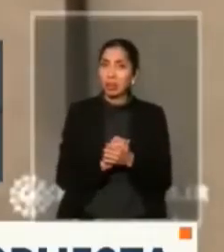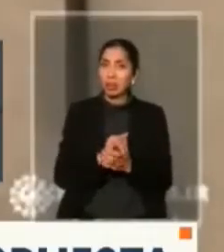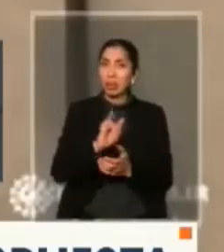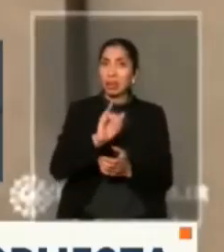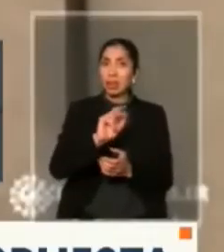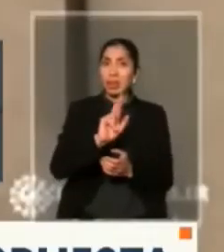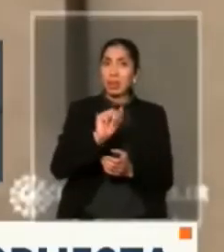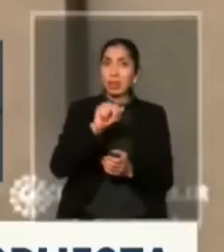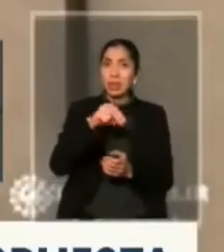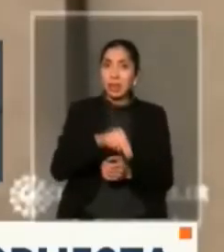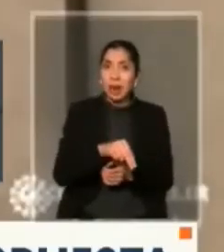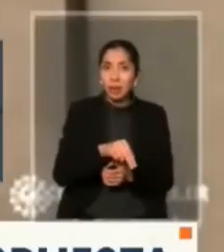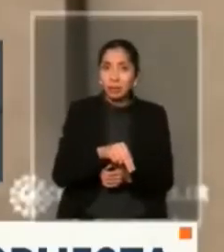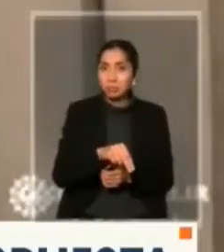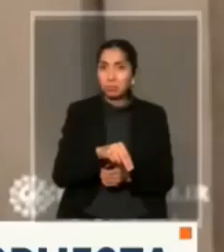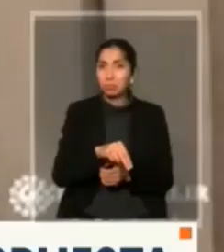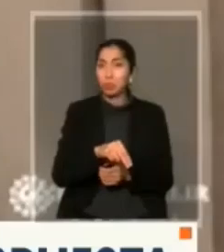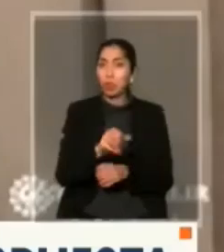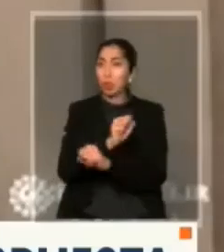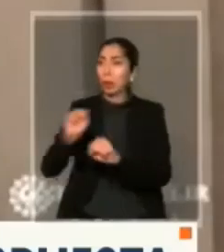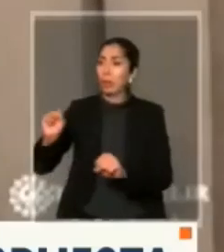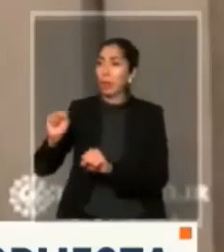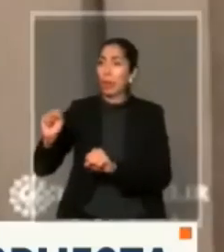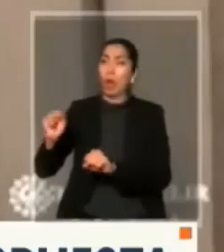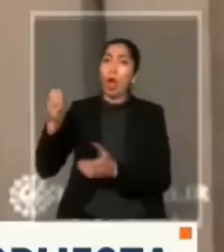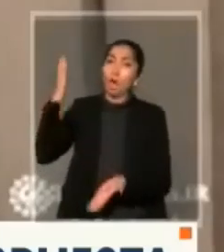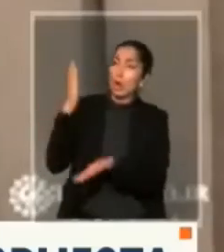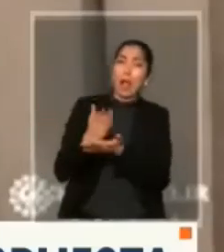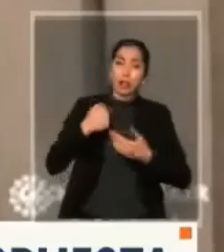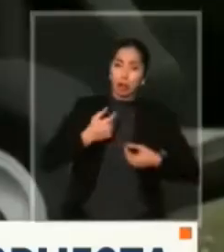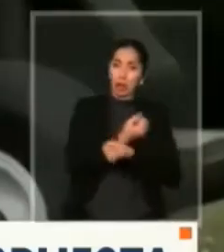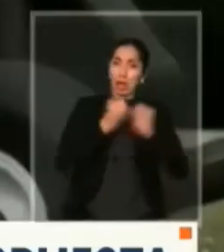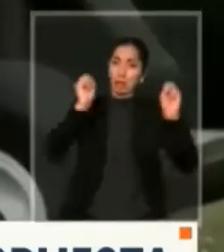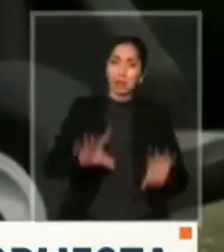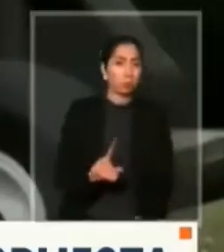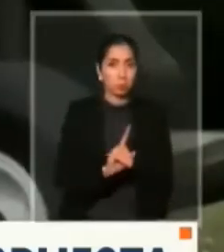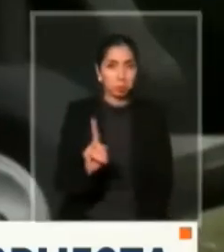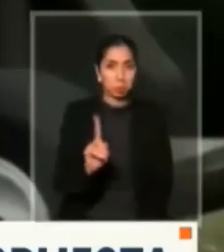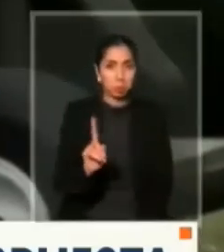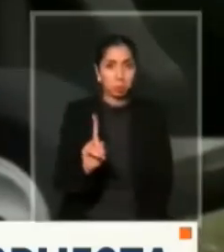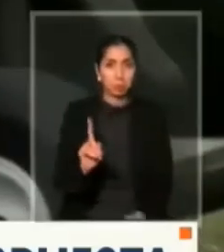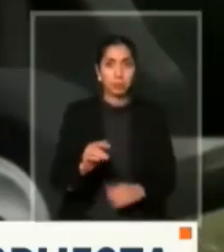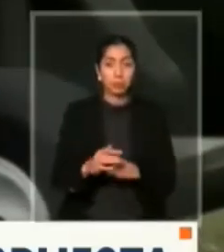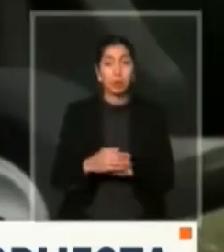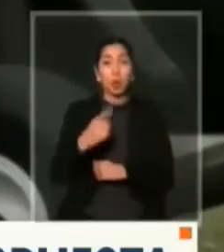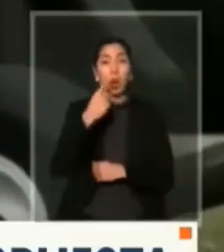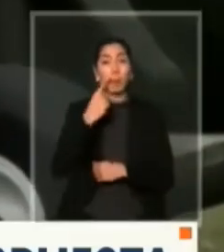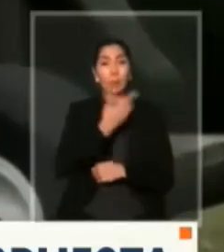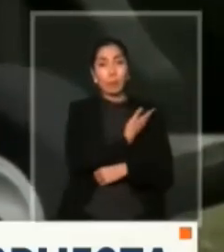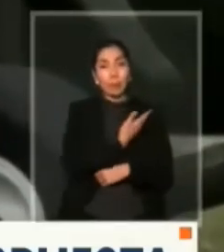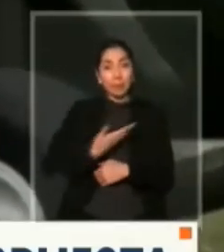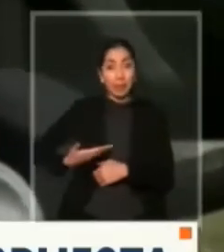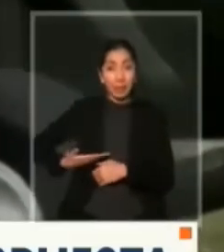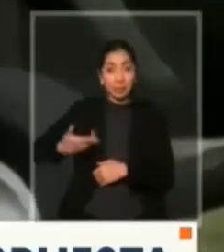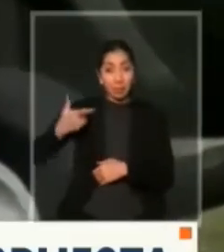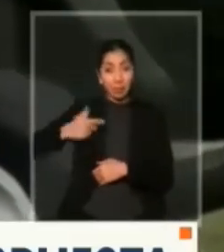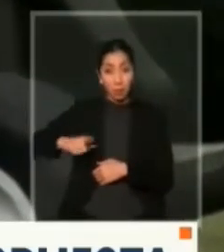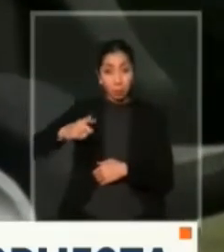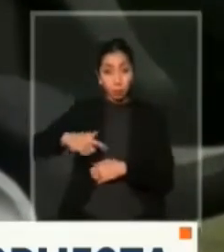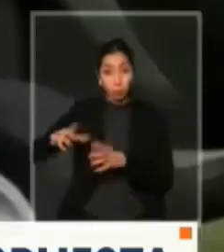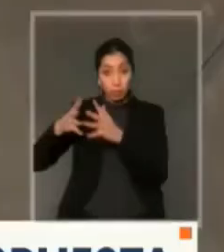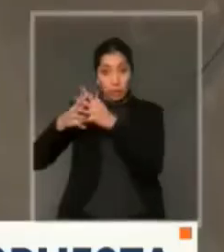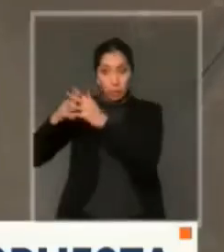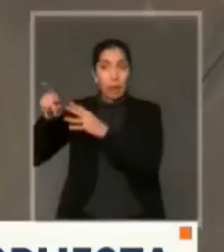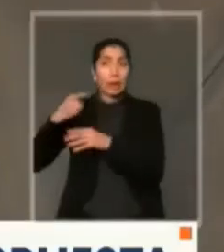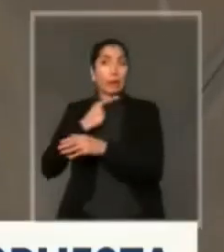clara manifestación expansionista. Con la eliminación del jefe supremo de Irán, la situación no